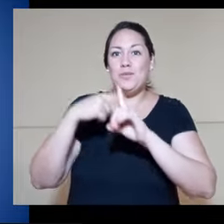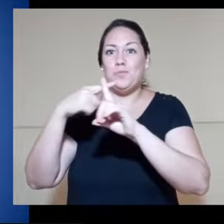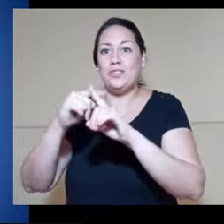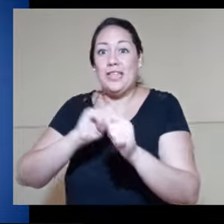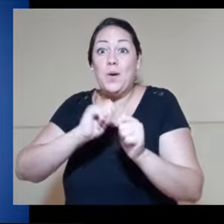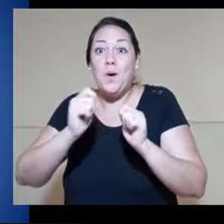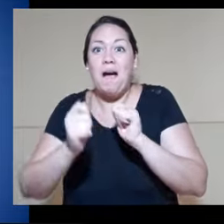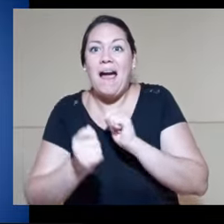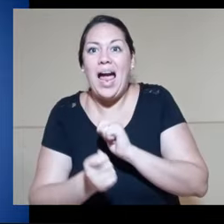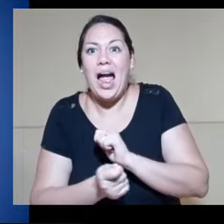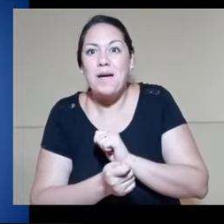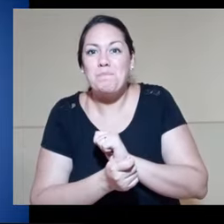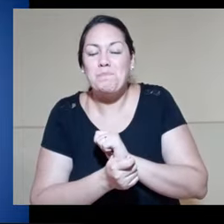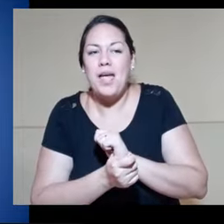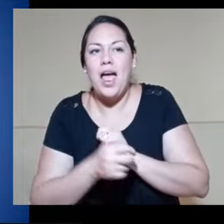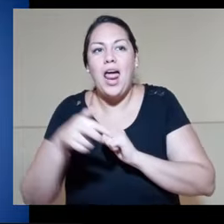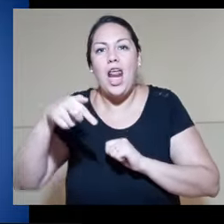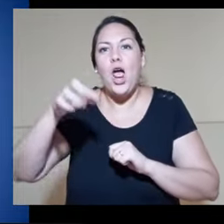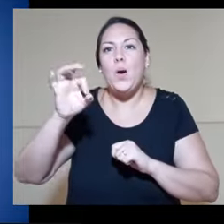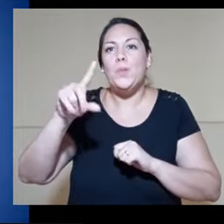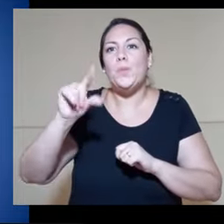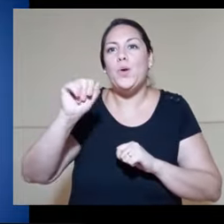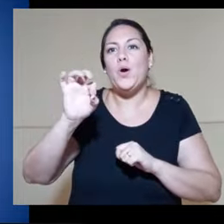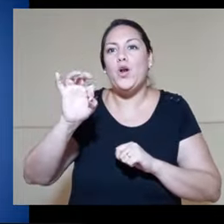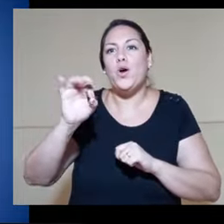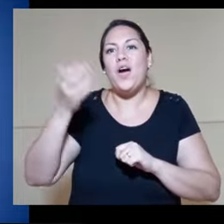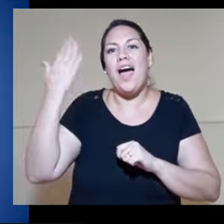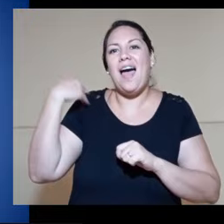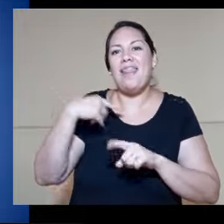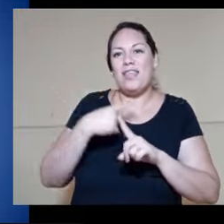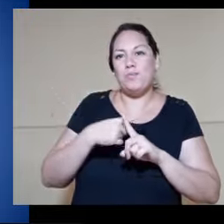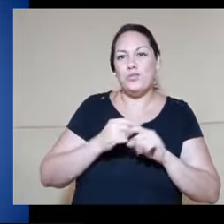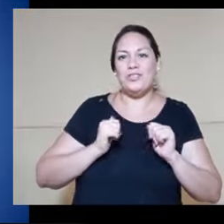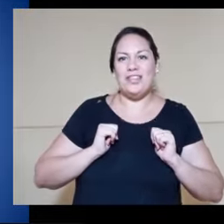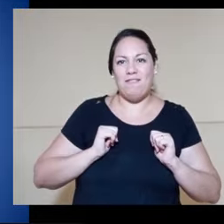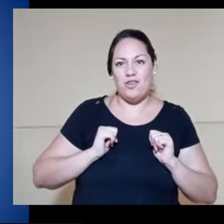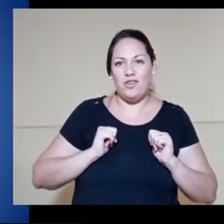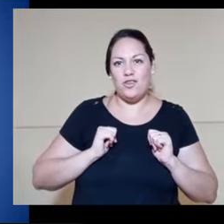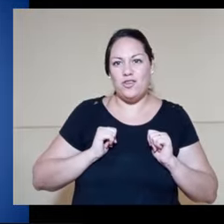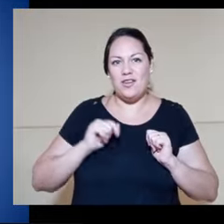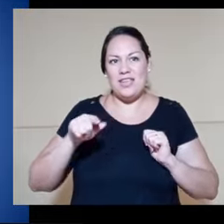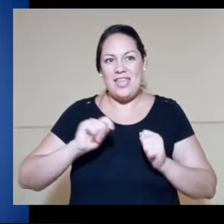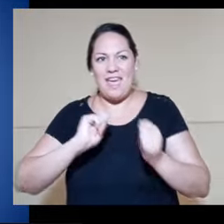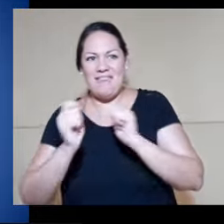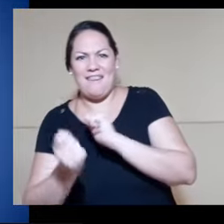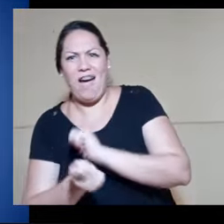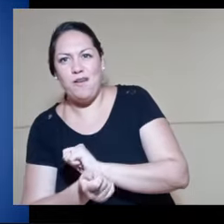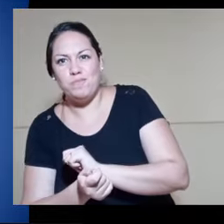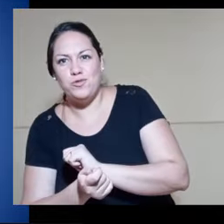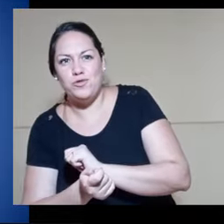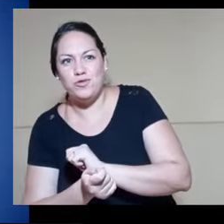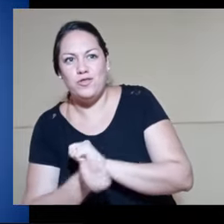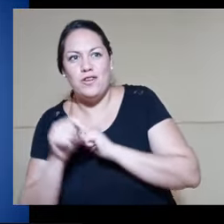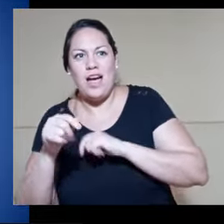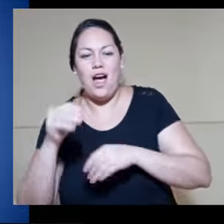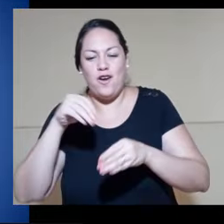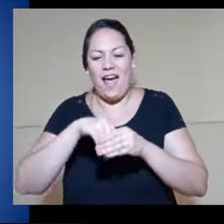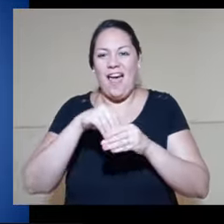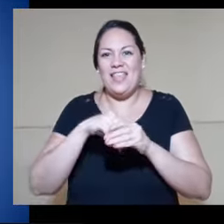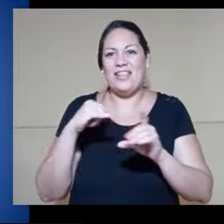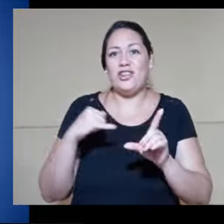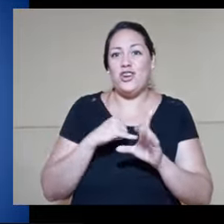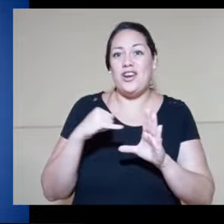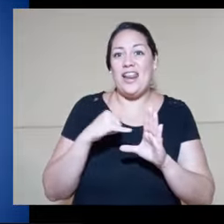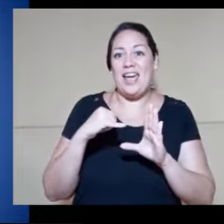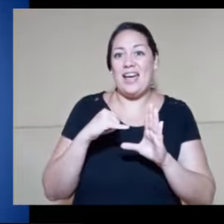Cambió la polaridad, los polos. Este polo era positivo acá, en el reposo, y acá